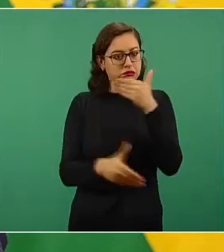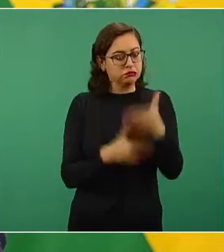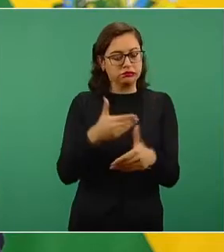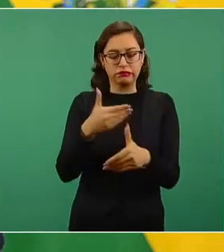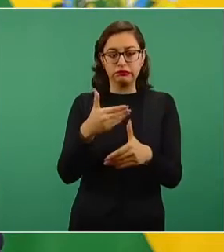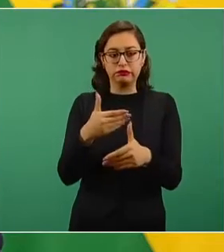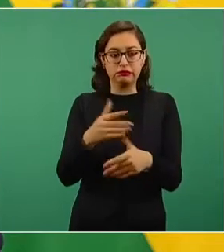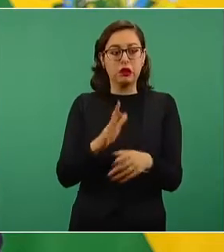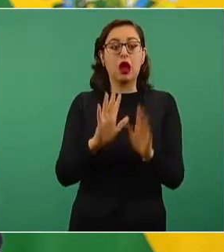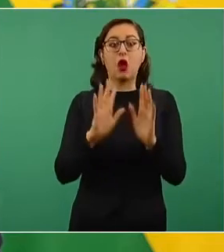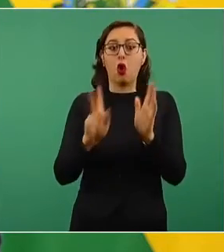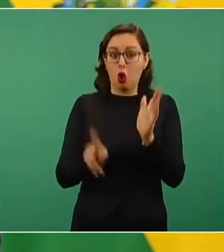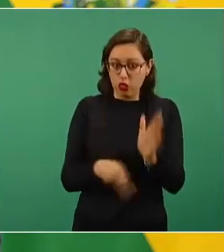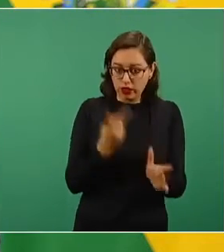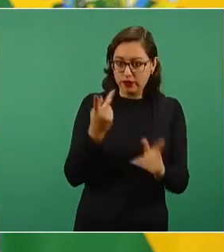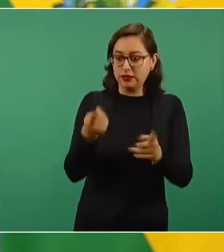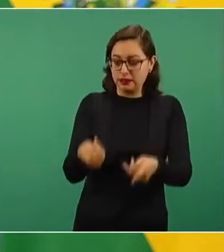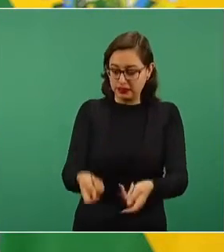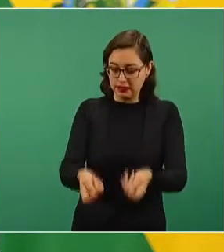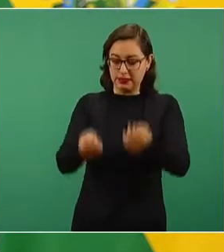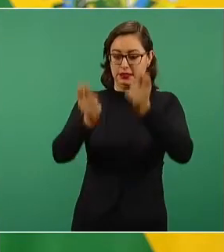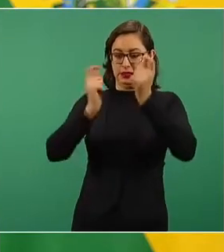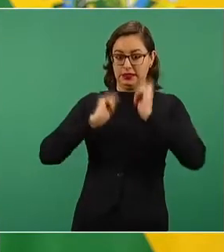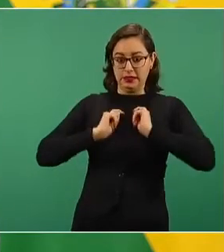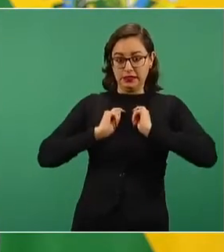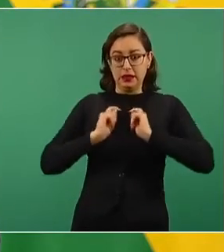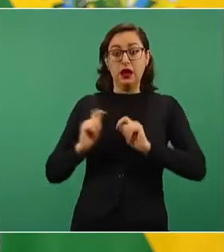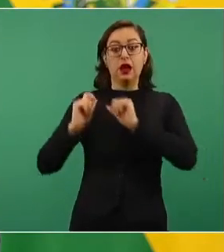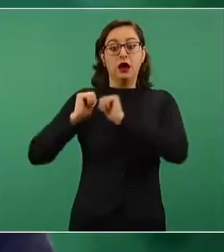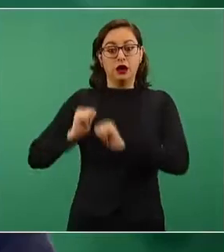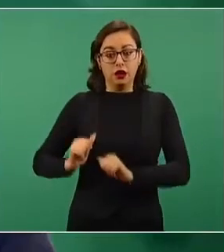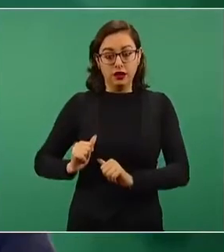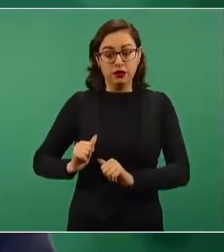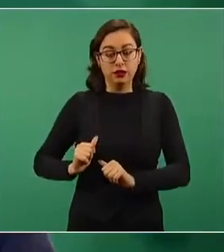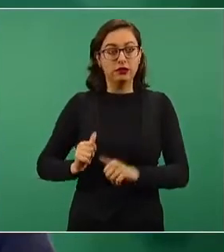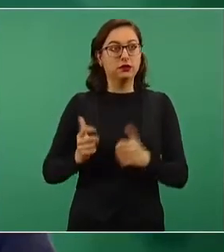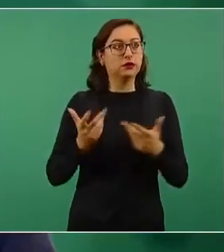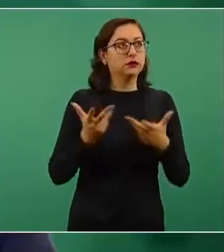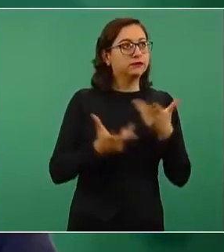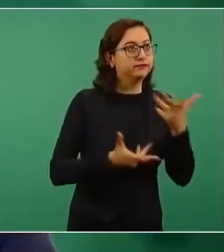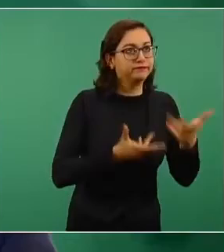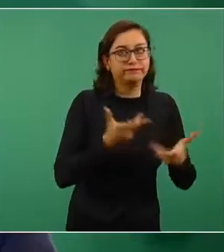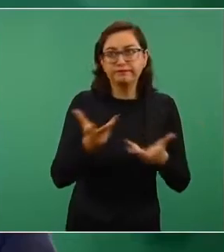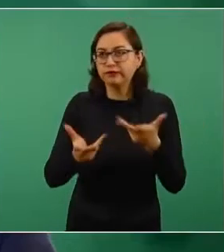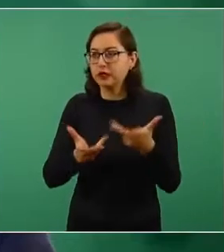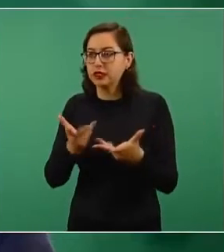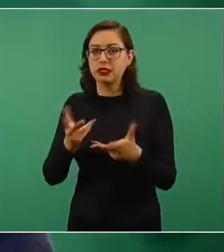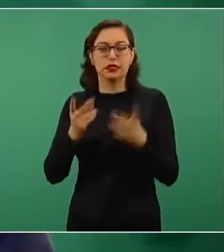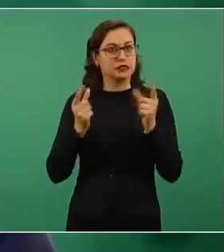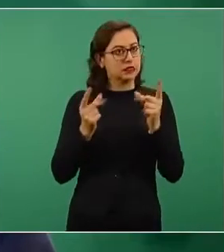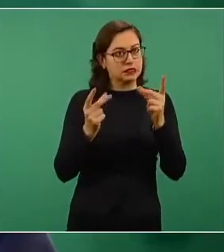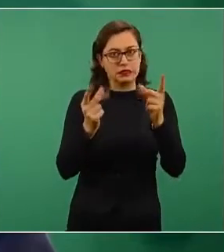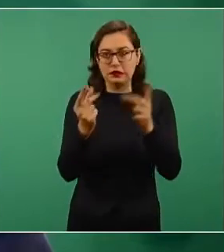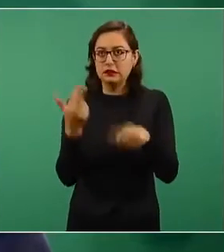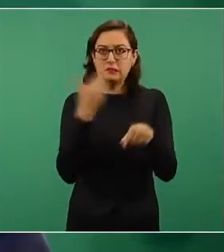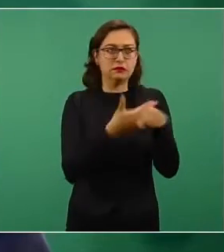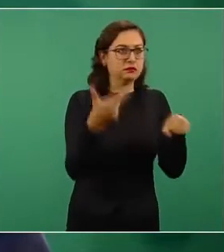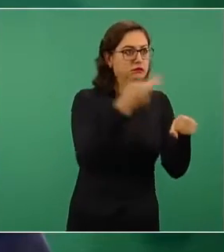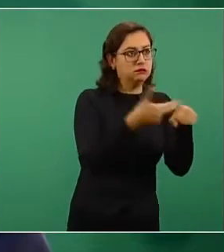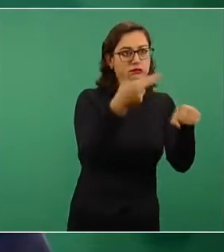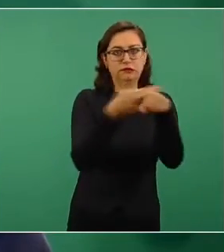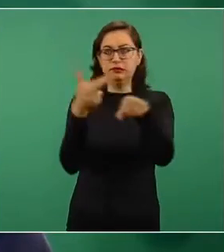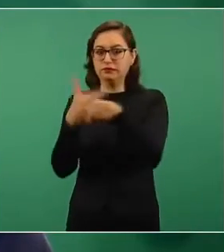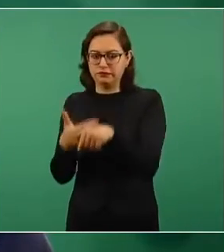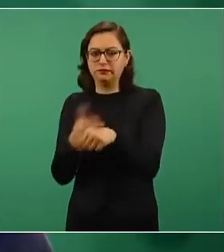Ingresamos, como lo explicaba el canciller acá de México, al sistema COVAX, pero el sistema COVAX a Bolivia le